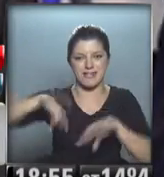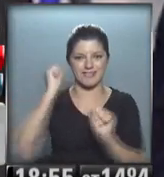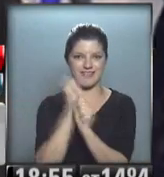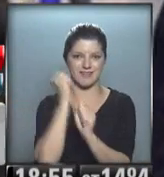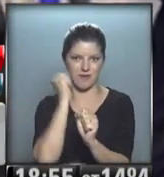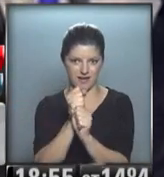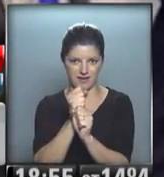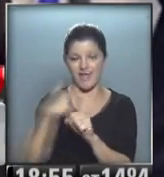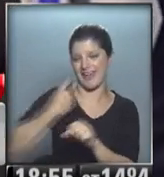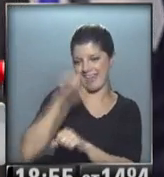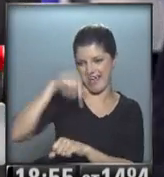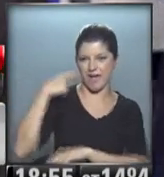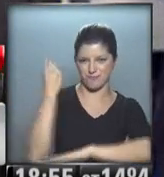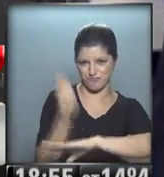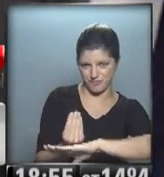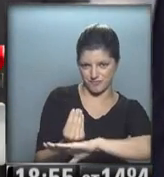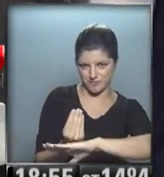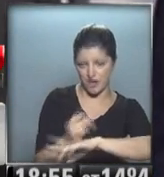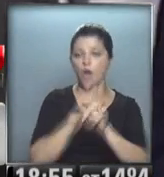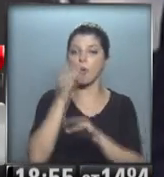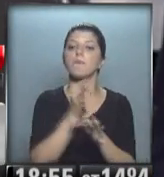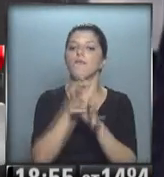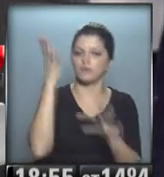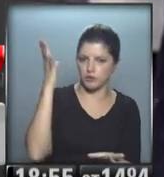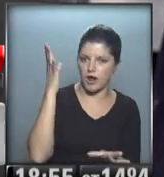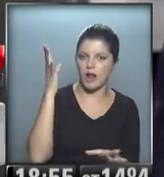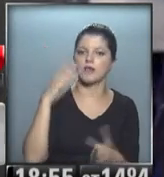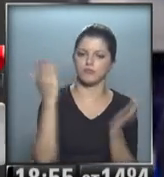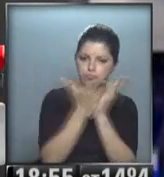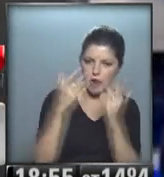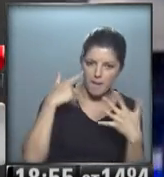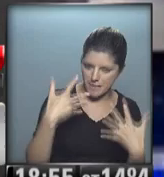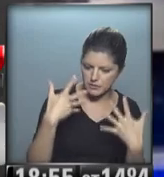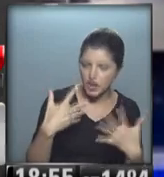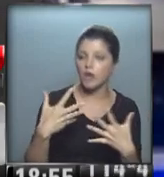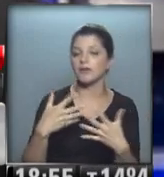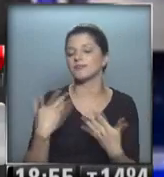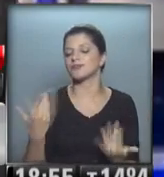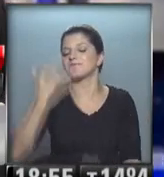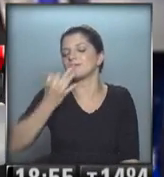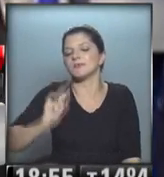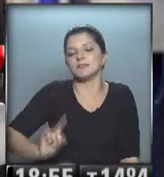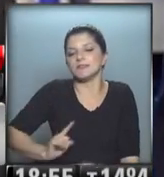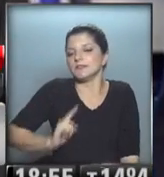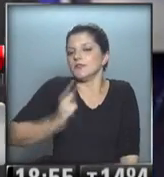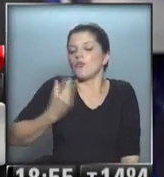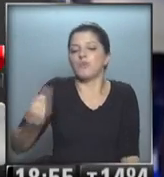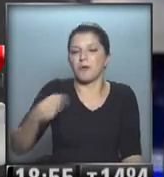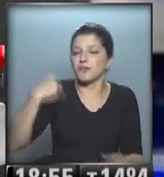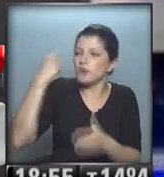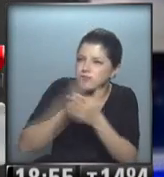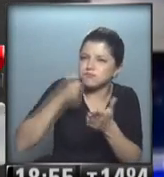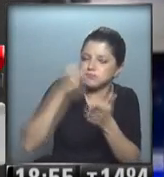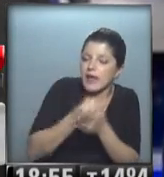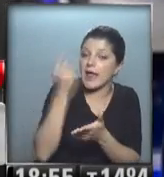trabajadores operarios, trabajadores calificados, profesionales. La verdad que es un orgullo muy grande porque es un esfuerzo muy grande en términos de